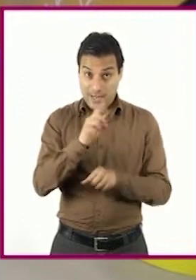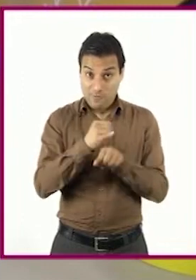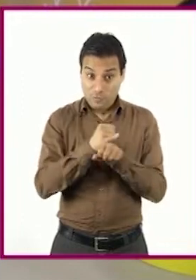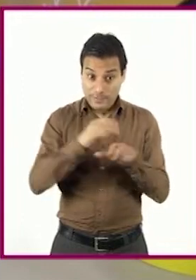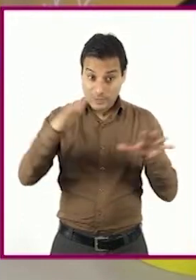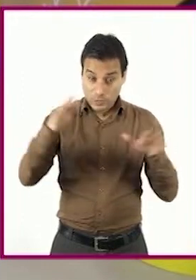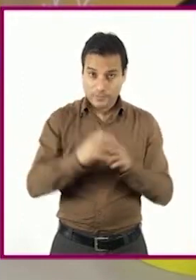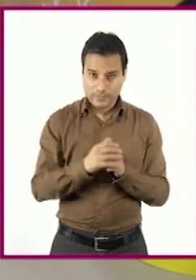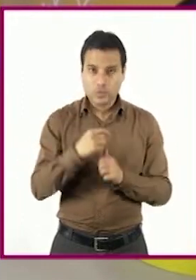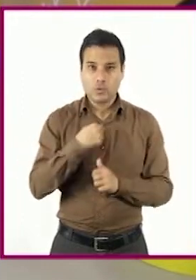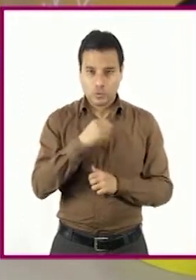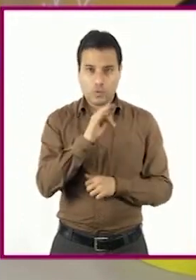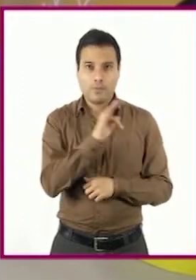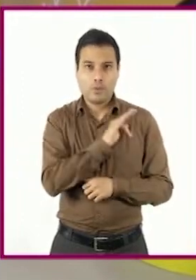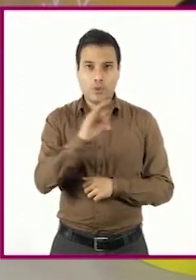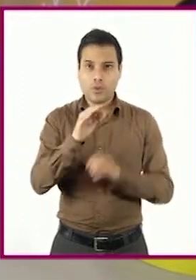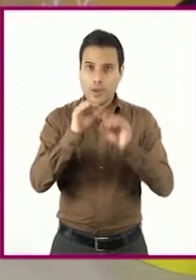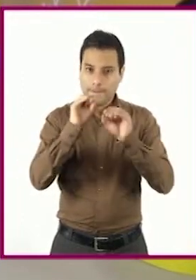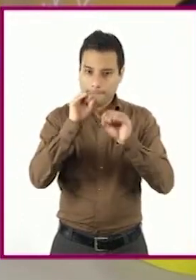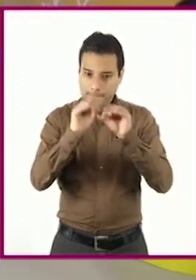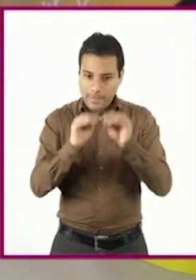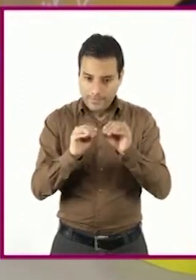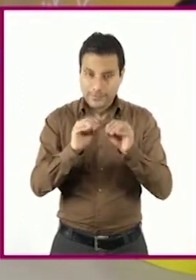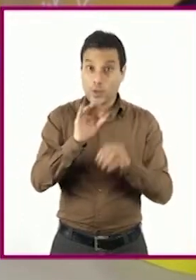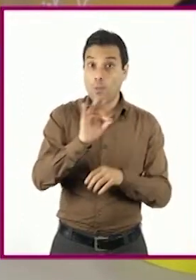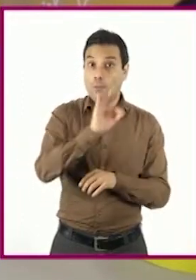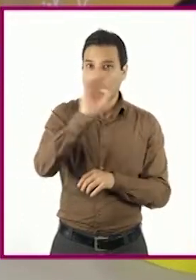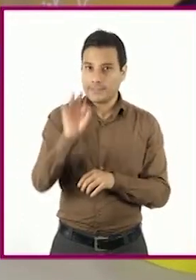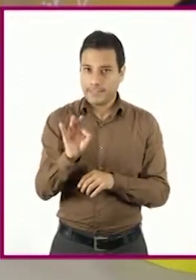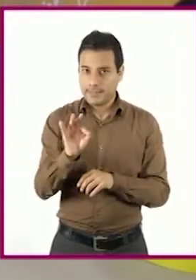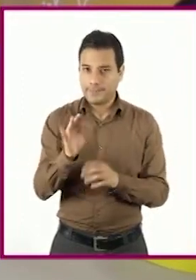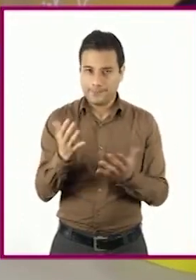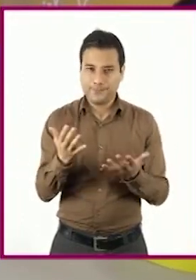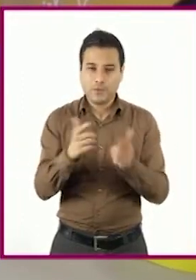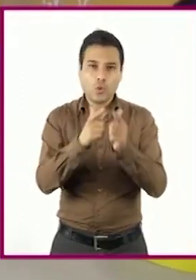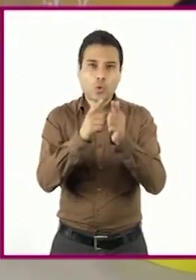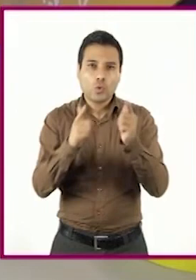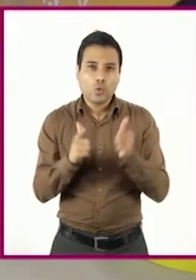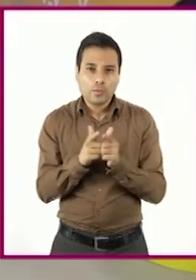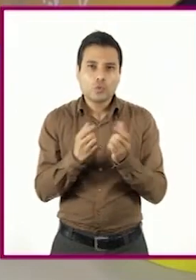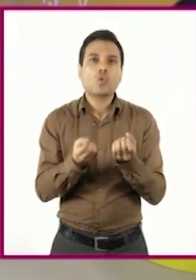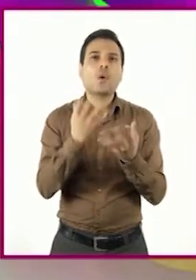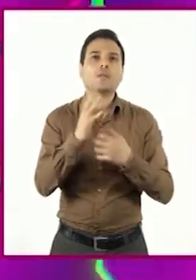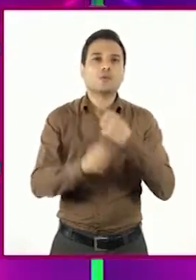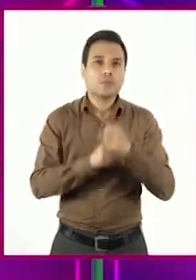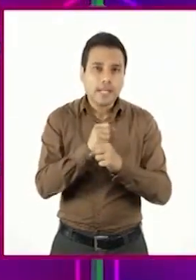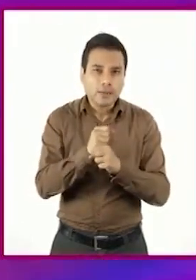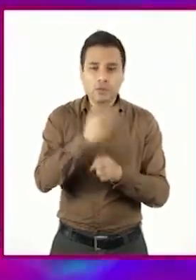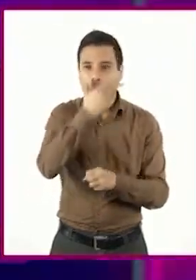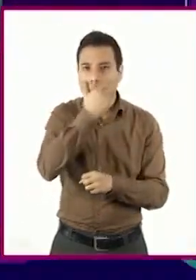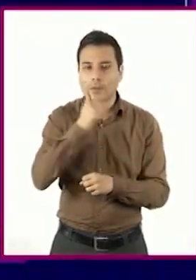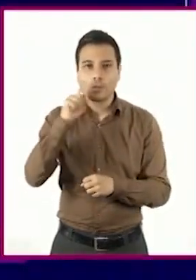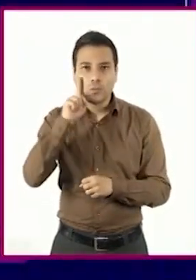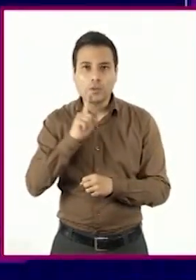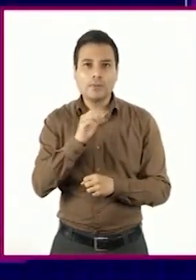que representan tanto las edades registradas como el número de alumnas y alumnos en el grupo.